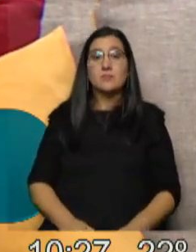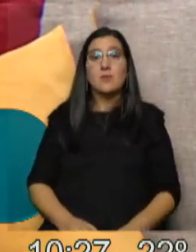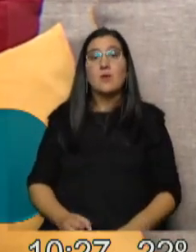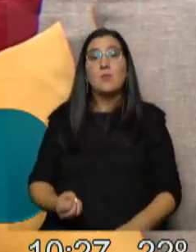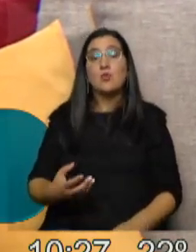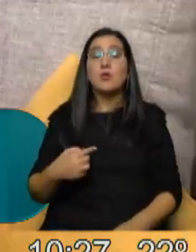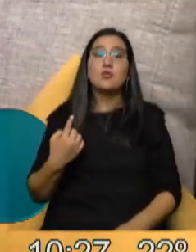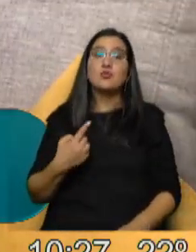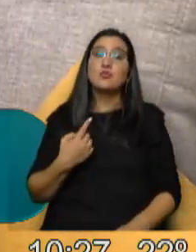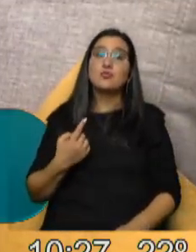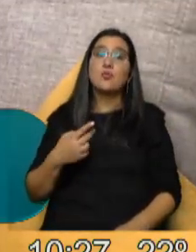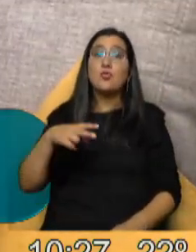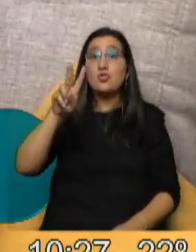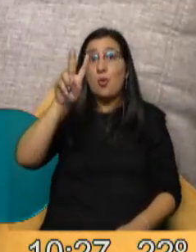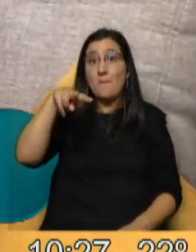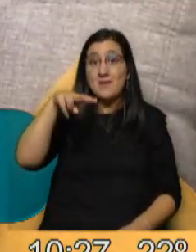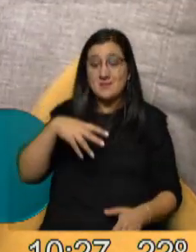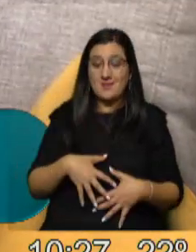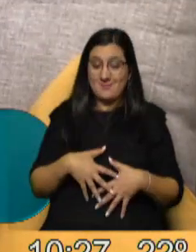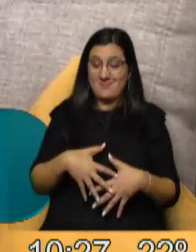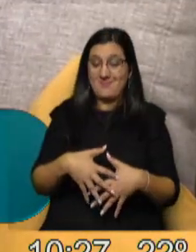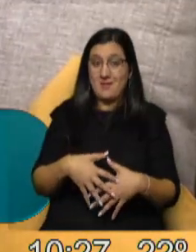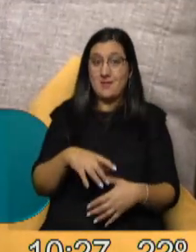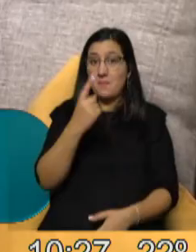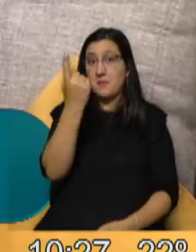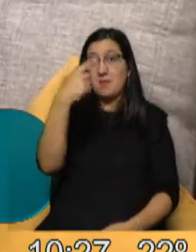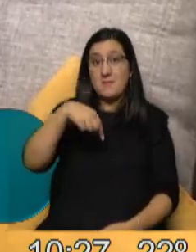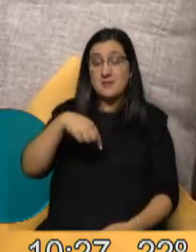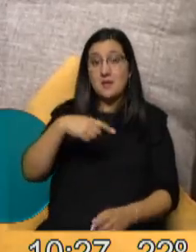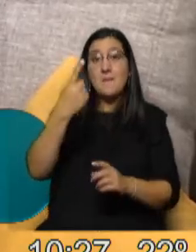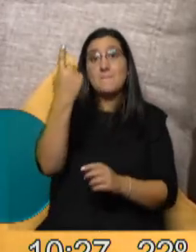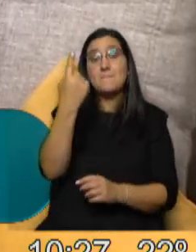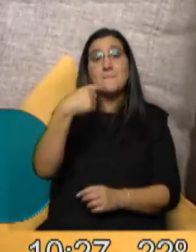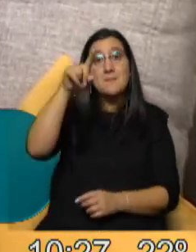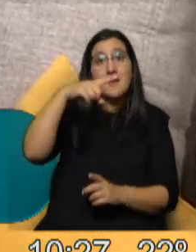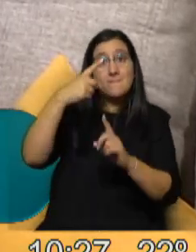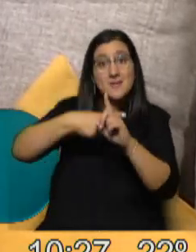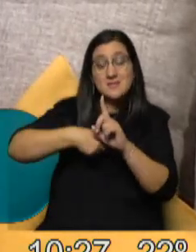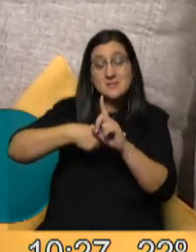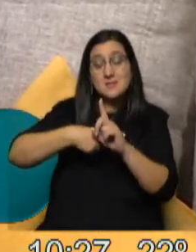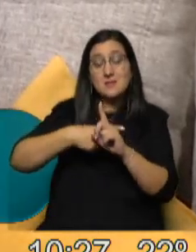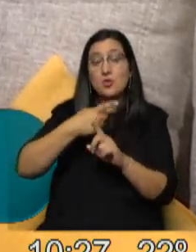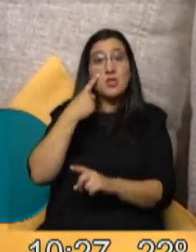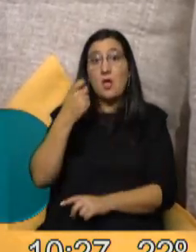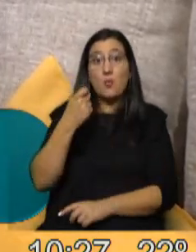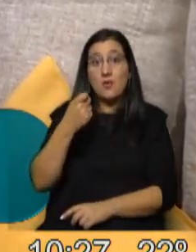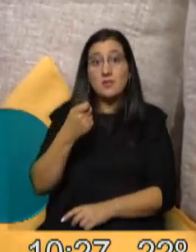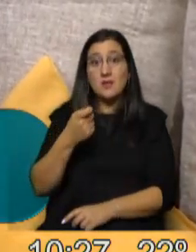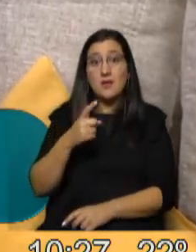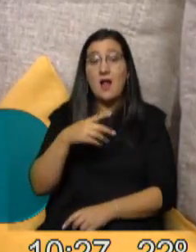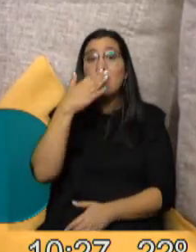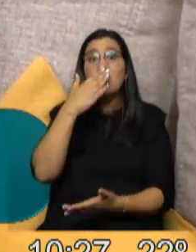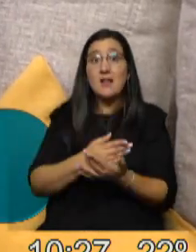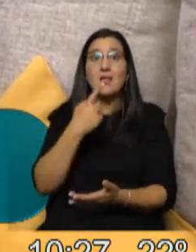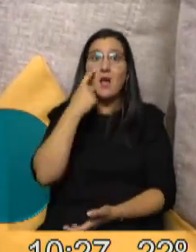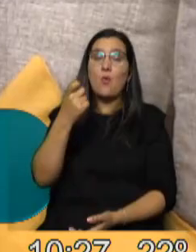Claro. Nosotros son 2 meses de gestación y claro. El primer mes no nos damos cuenta de nada. El último tercio es cuando crece todo.